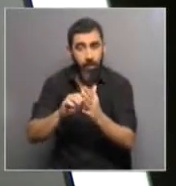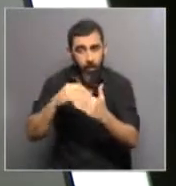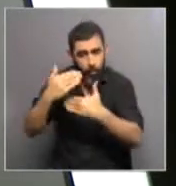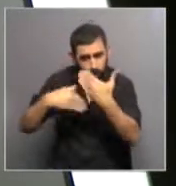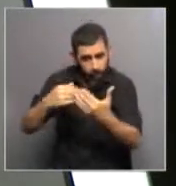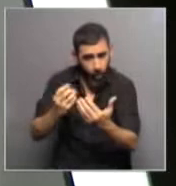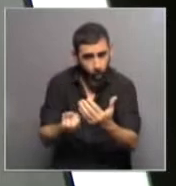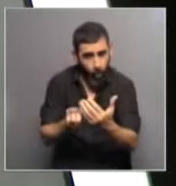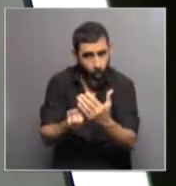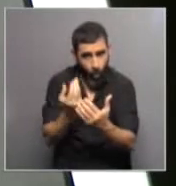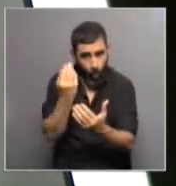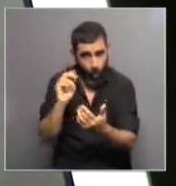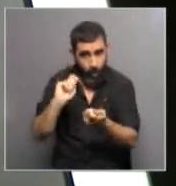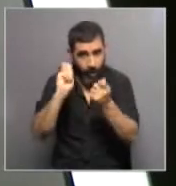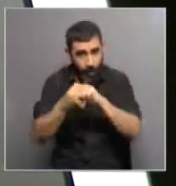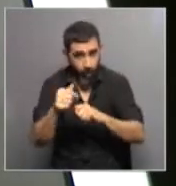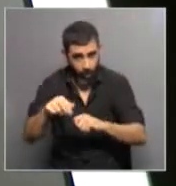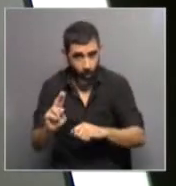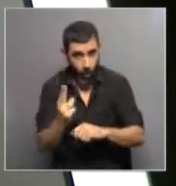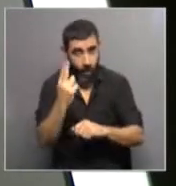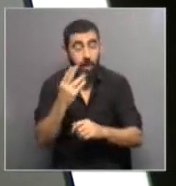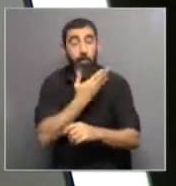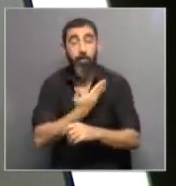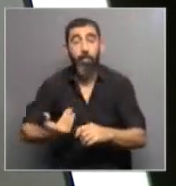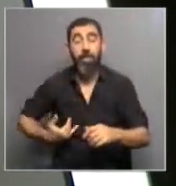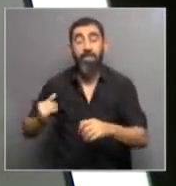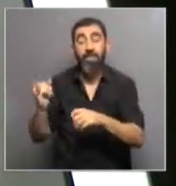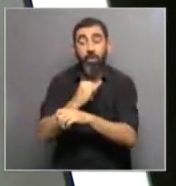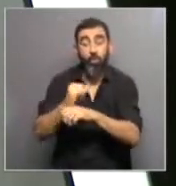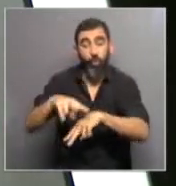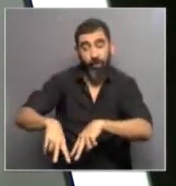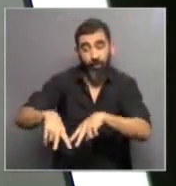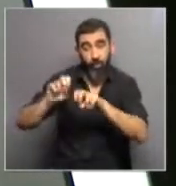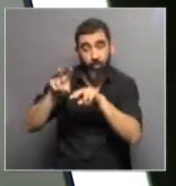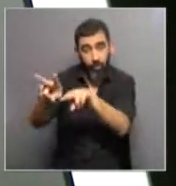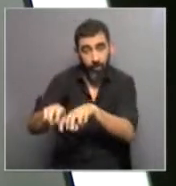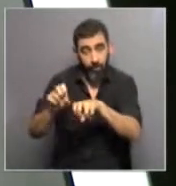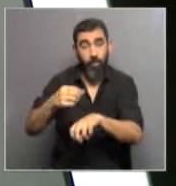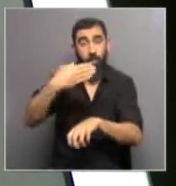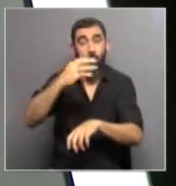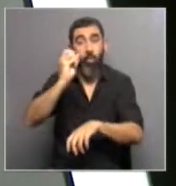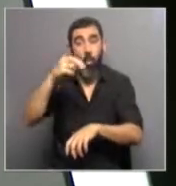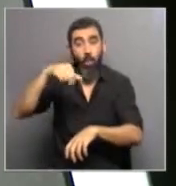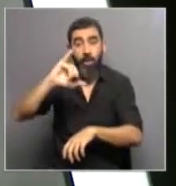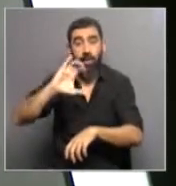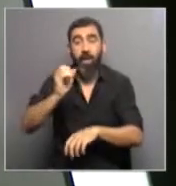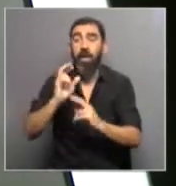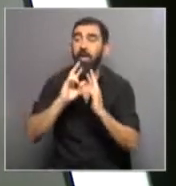estos cambios? El presidente del Instituto Nacional de Investigación Agropecuaria, José Bonica, responde a esta